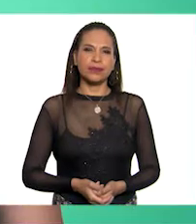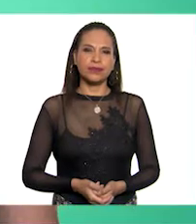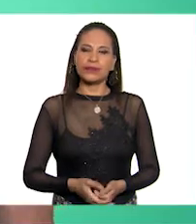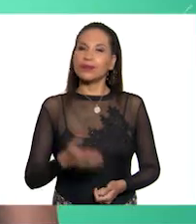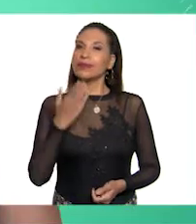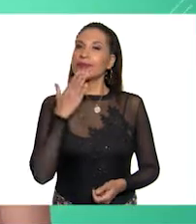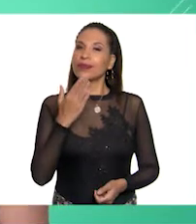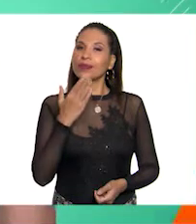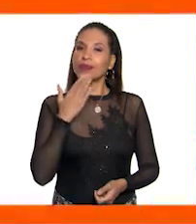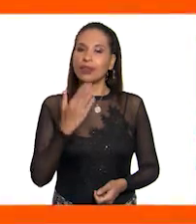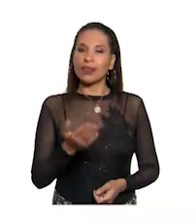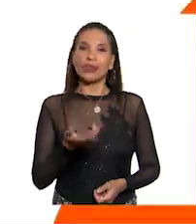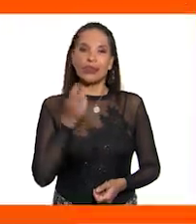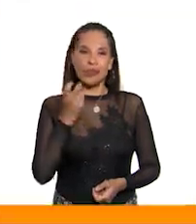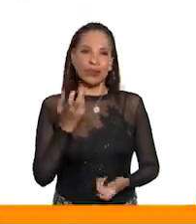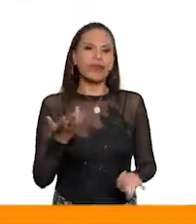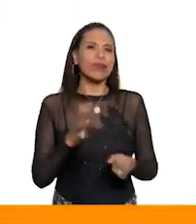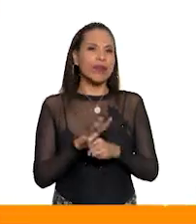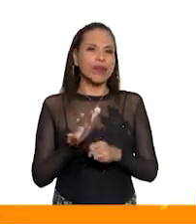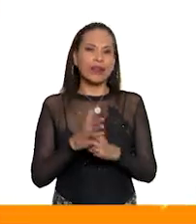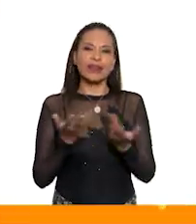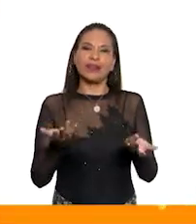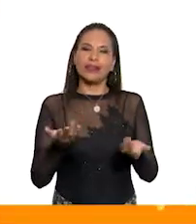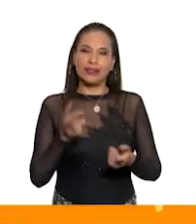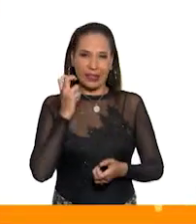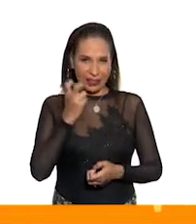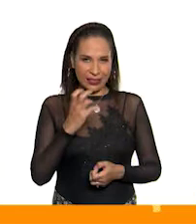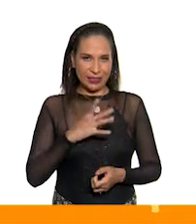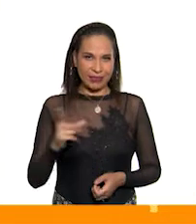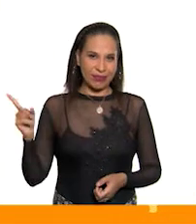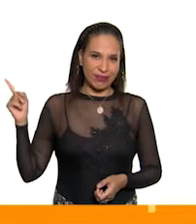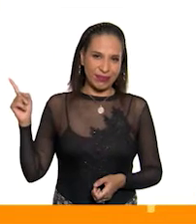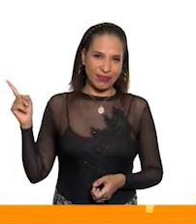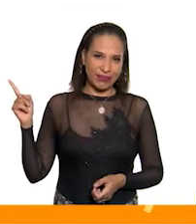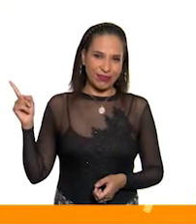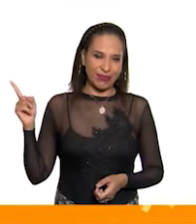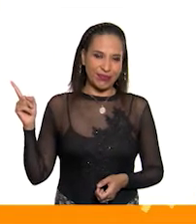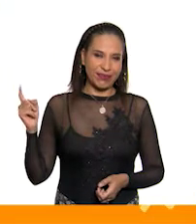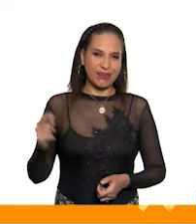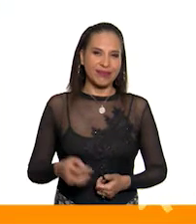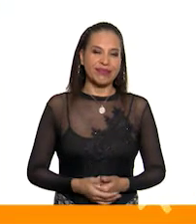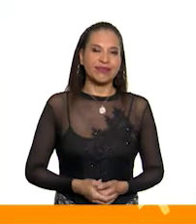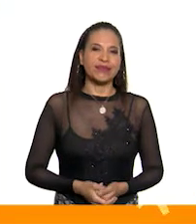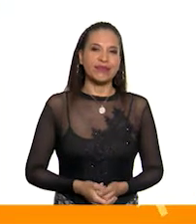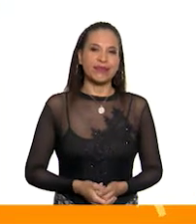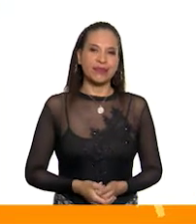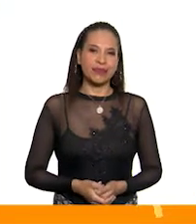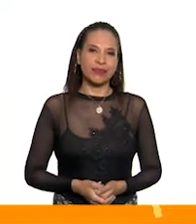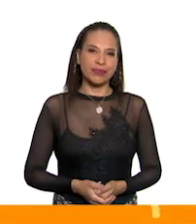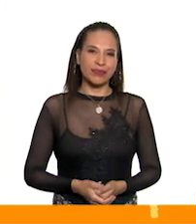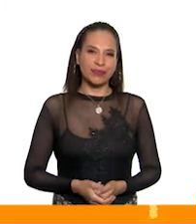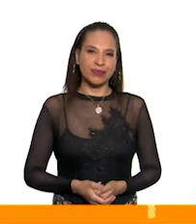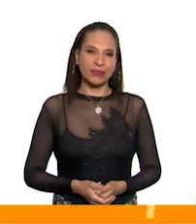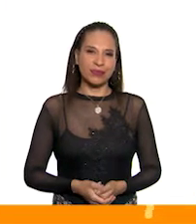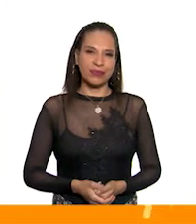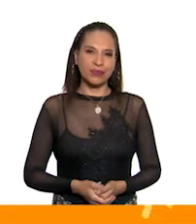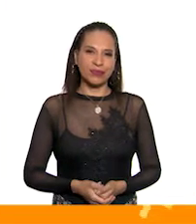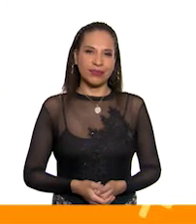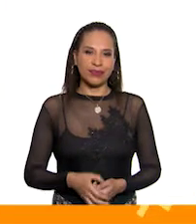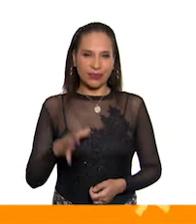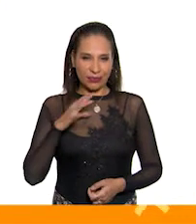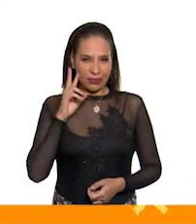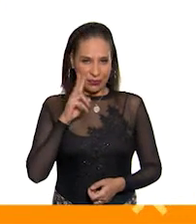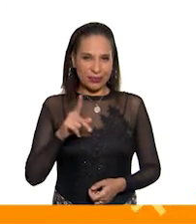¡Muy bien! Es: ay, ay, ay, ay, canta y no